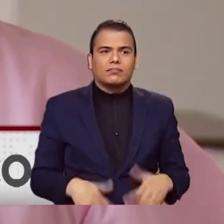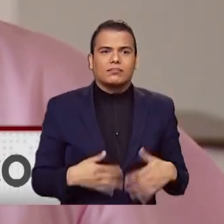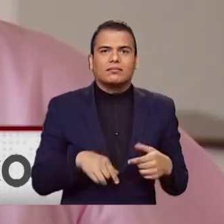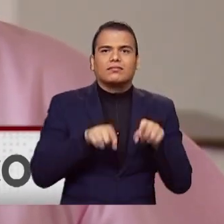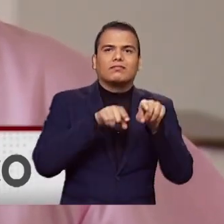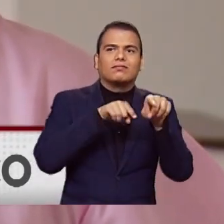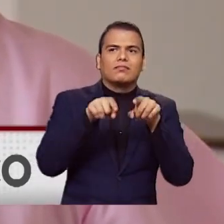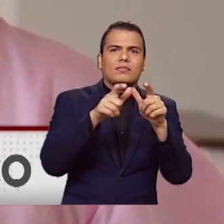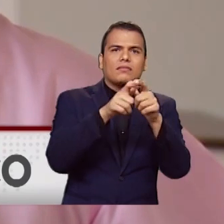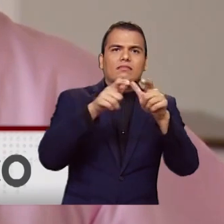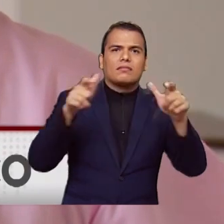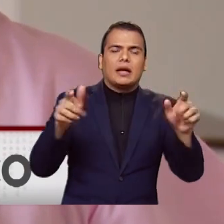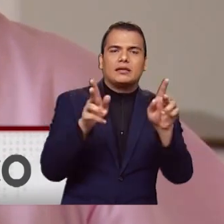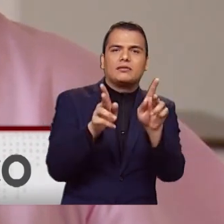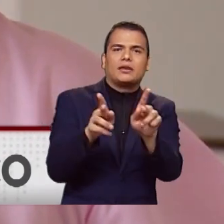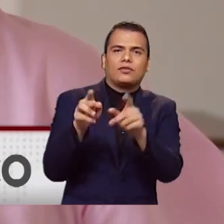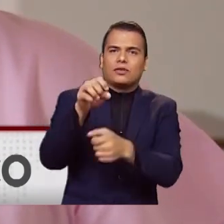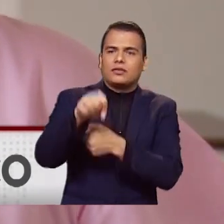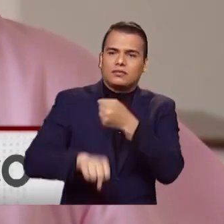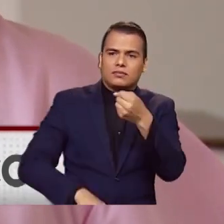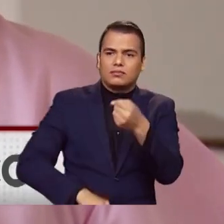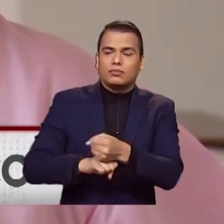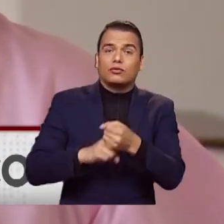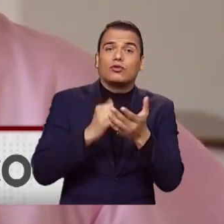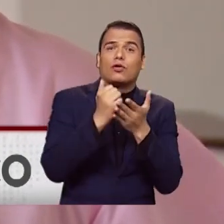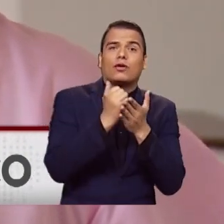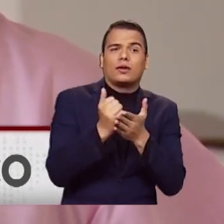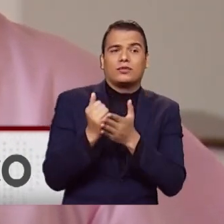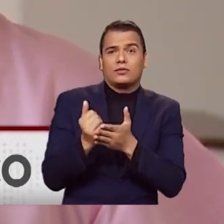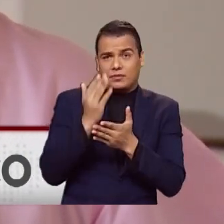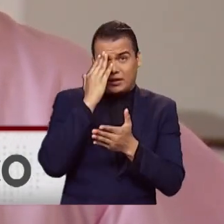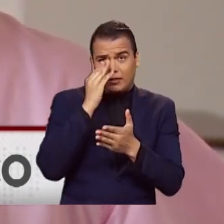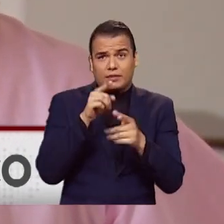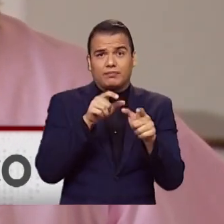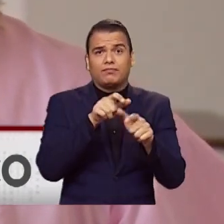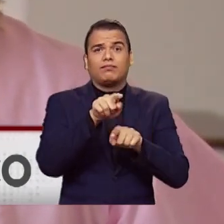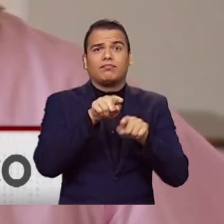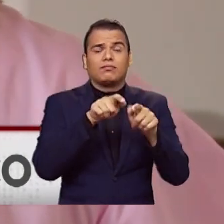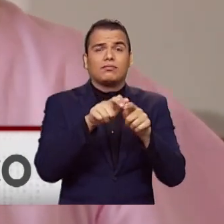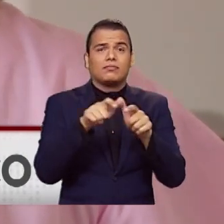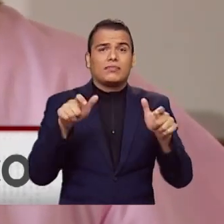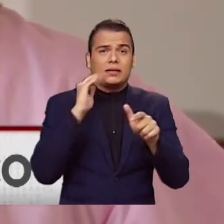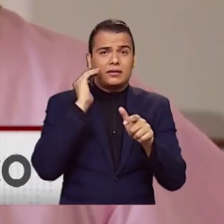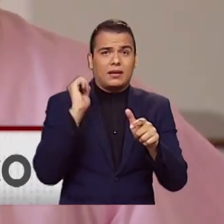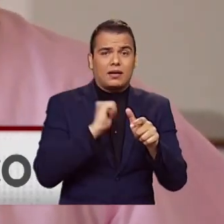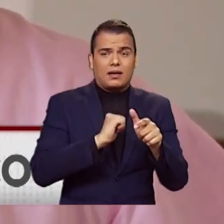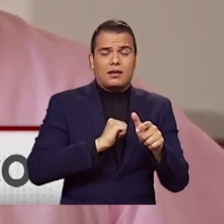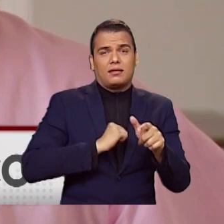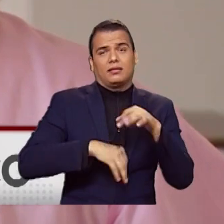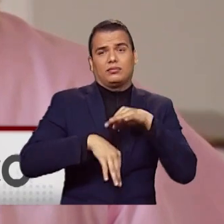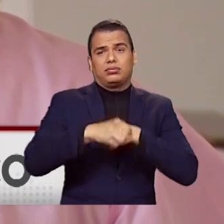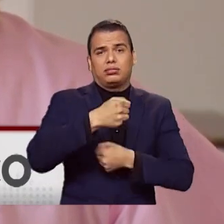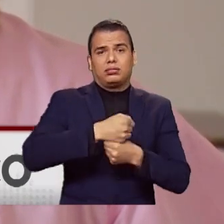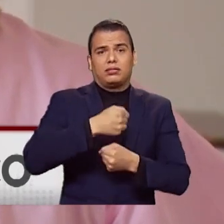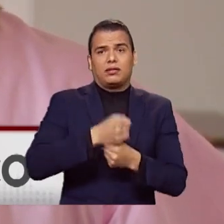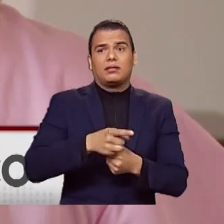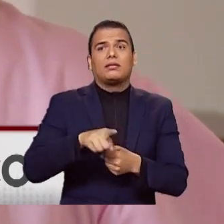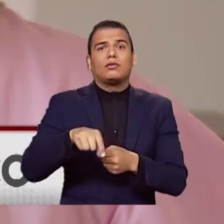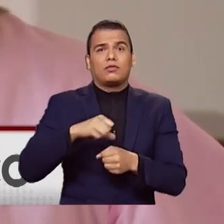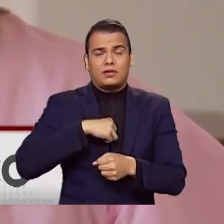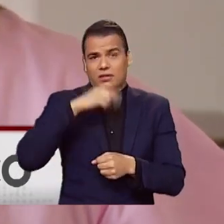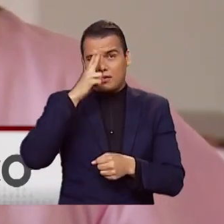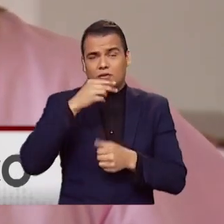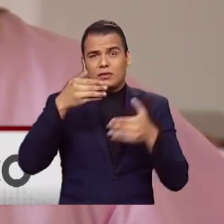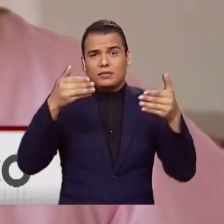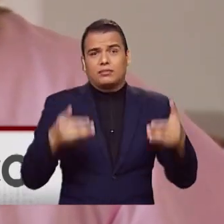ayudarle precisamente a estas familias, sobre todo que hay muchas madres cabeza de hogar, madres con hijos con discapacidad,